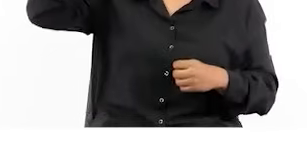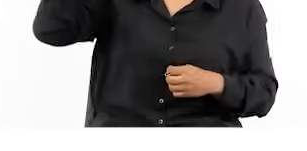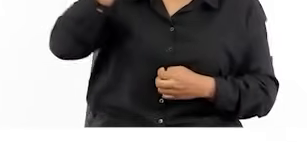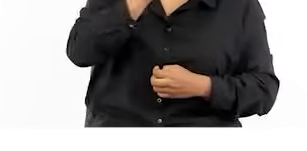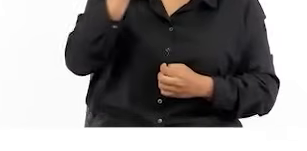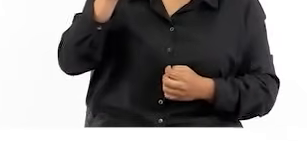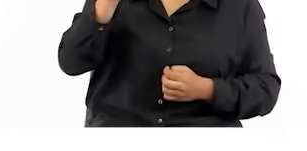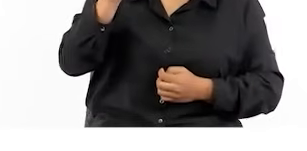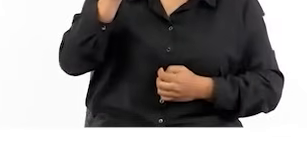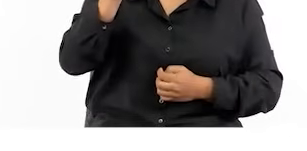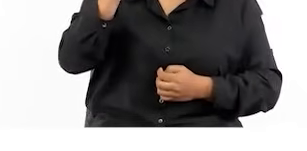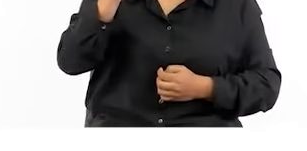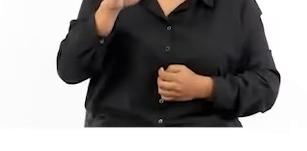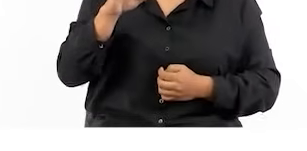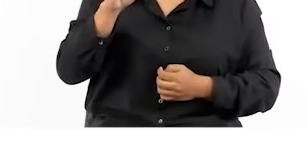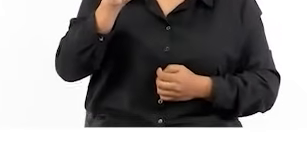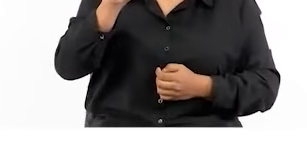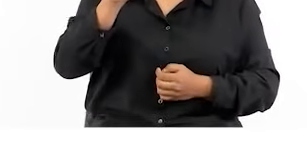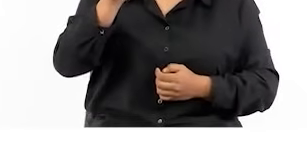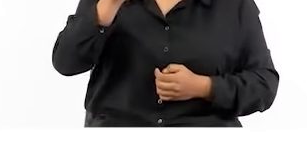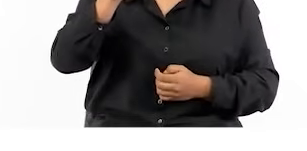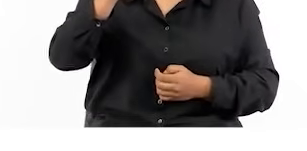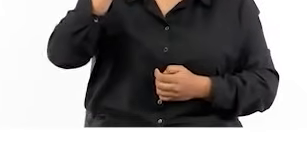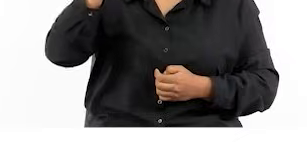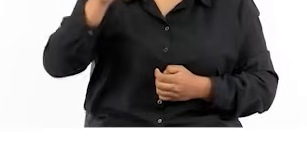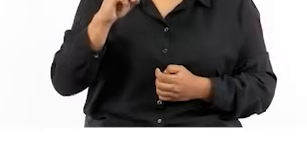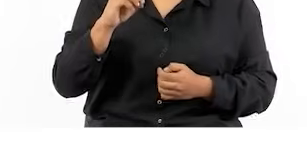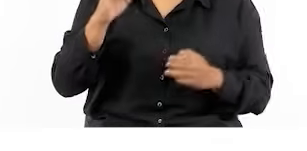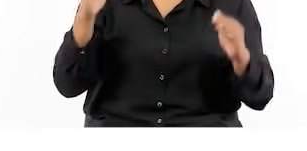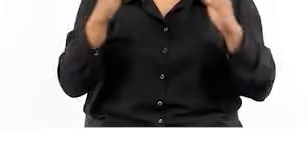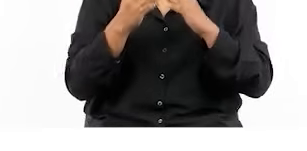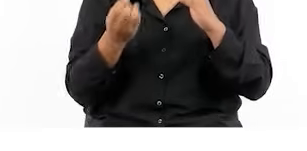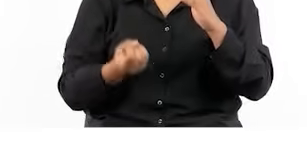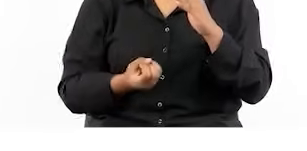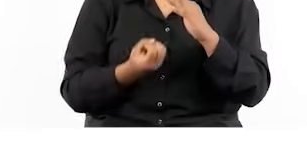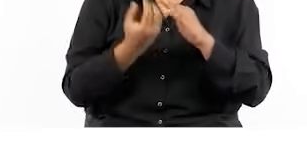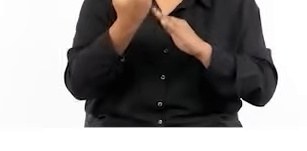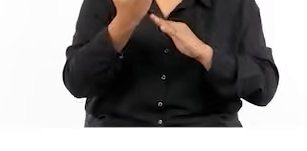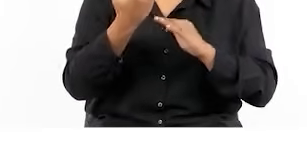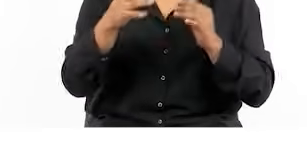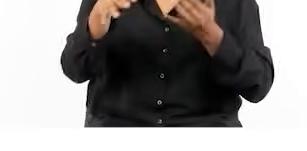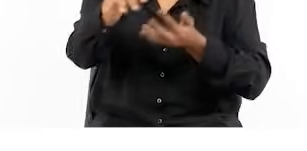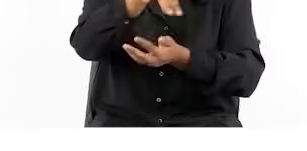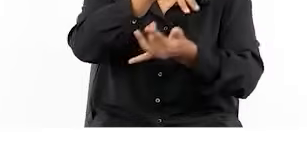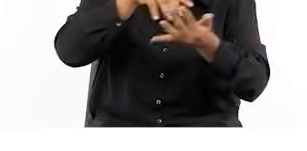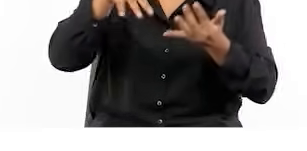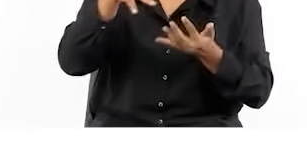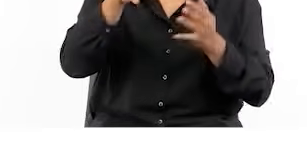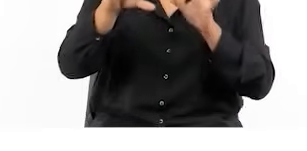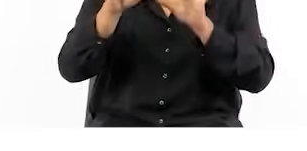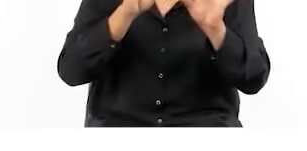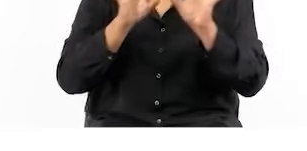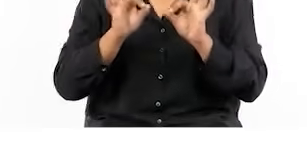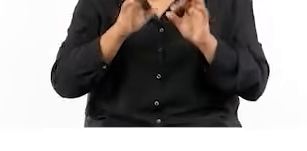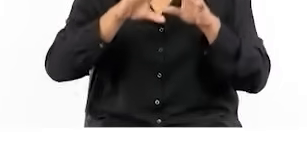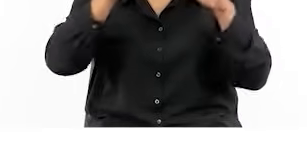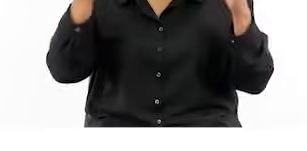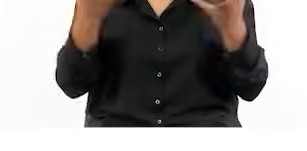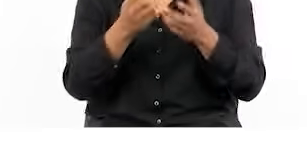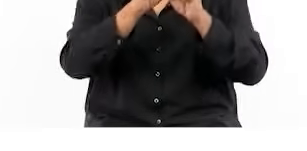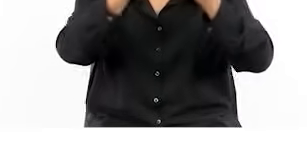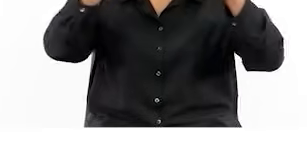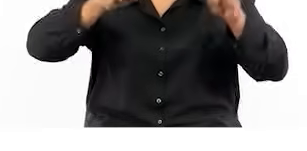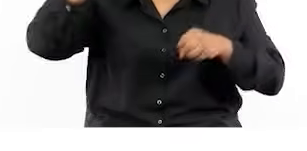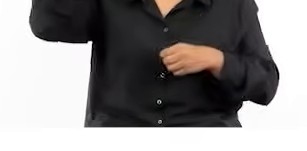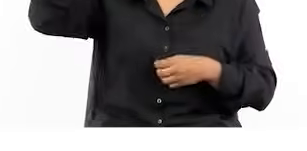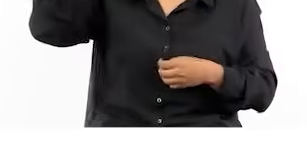grande del sistema solar, el Monte Olimpo. De hecho, el vulcanismo es un fenómeno que también